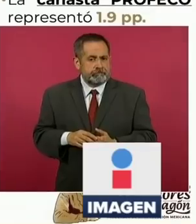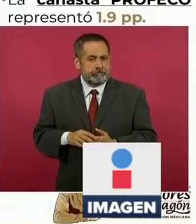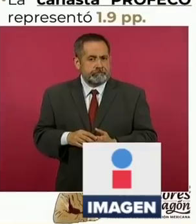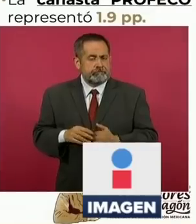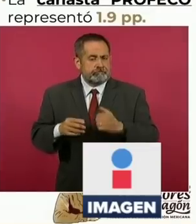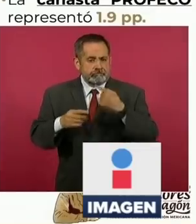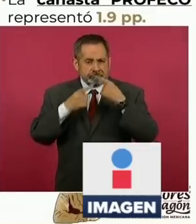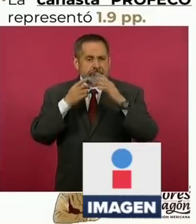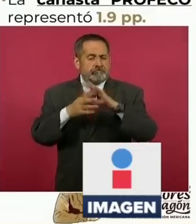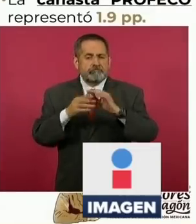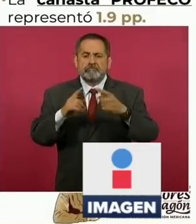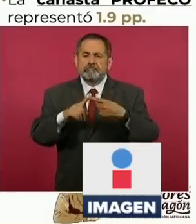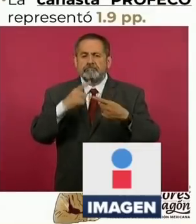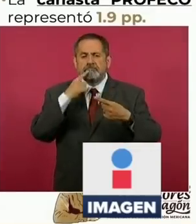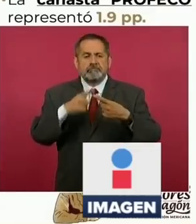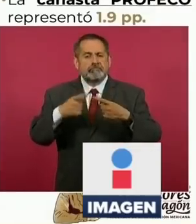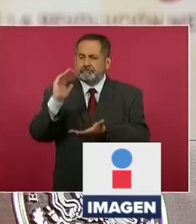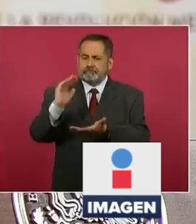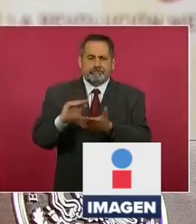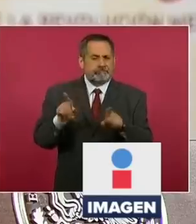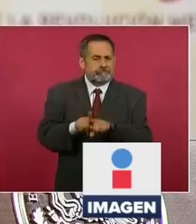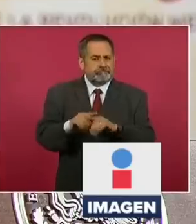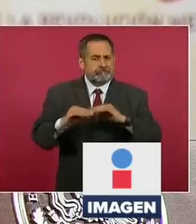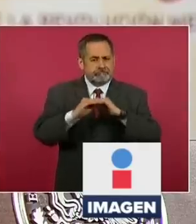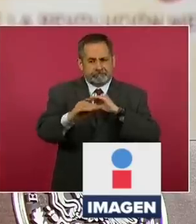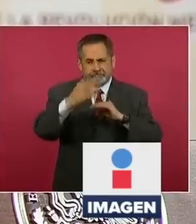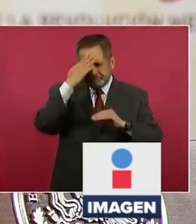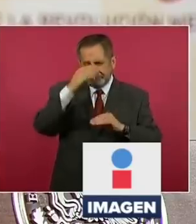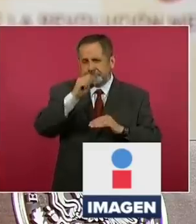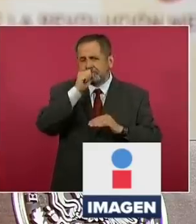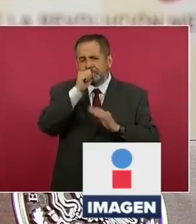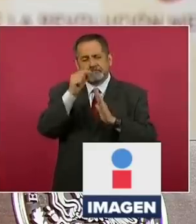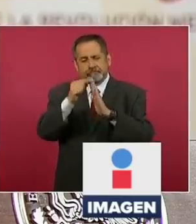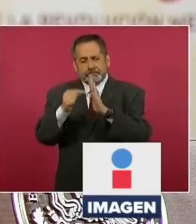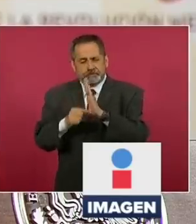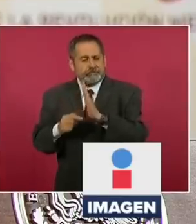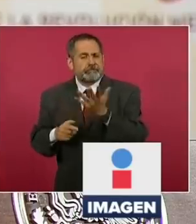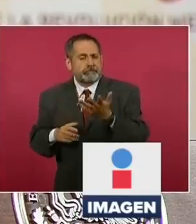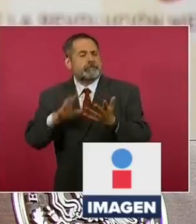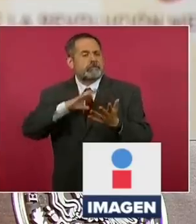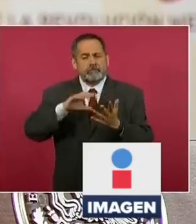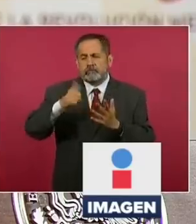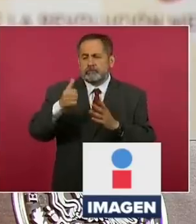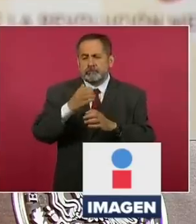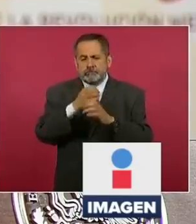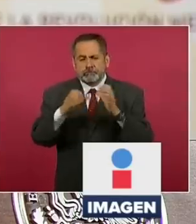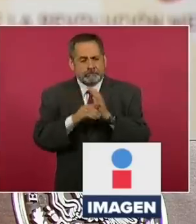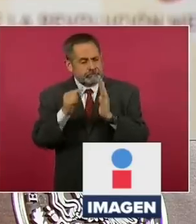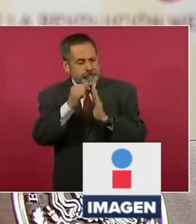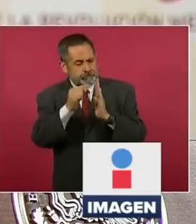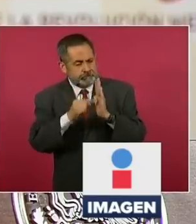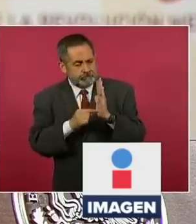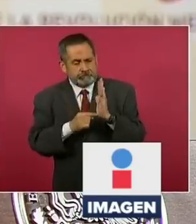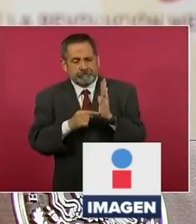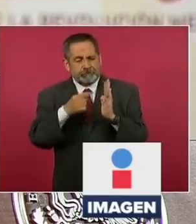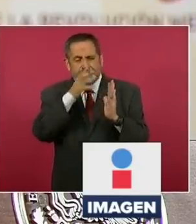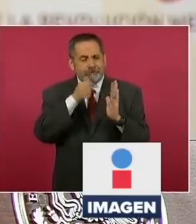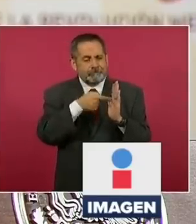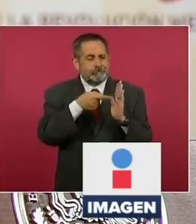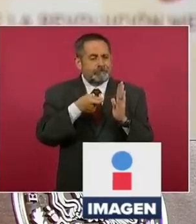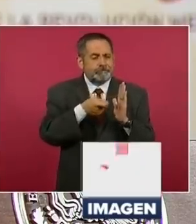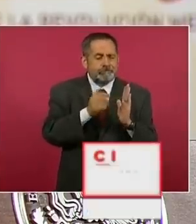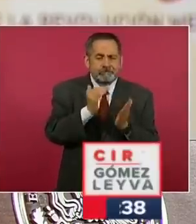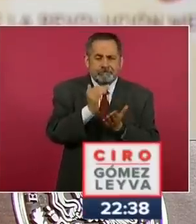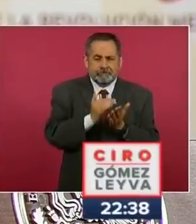del todo la inflación que viene. Sabemos que hay otros productos en el índice sobre los que no vamos a poder incidir,